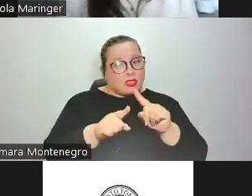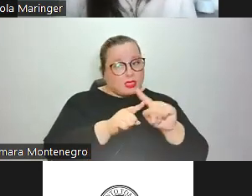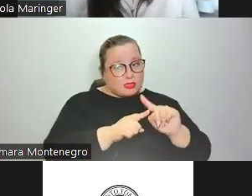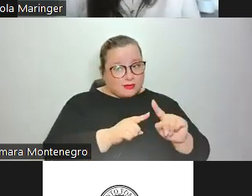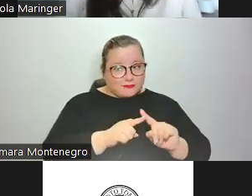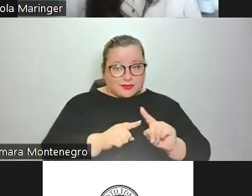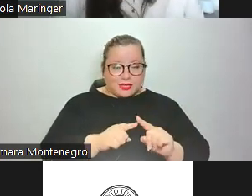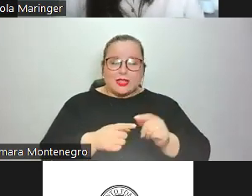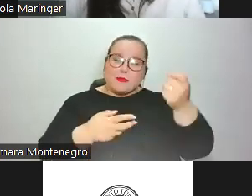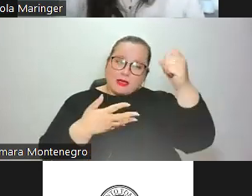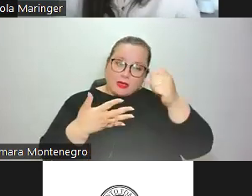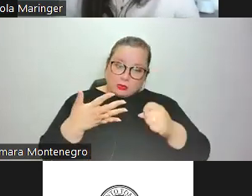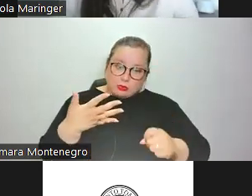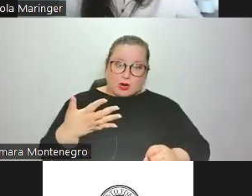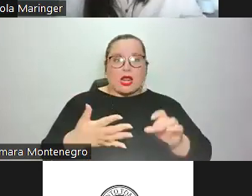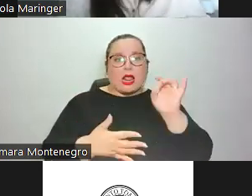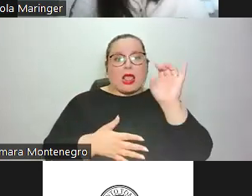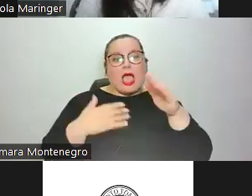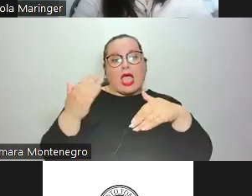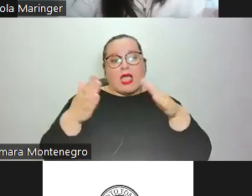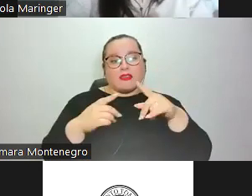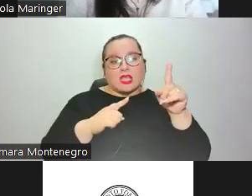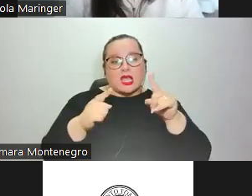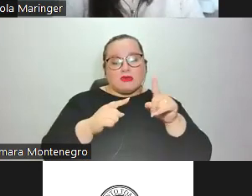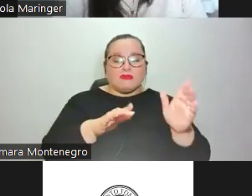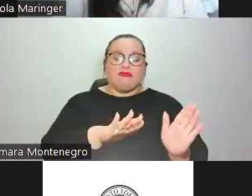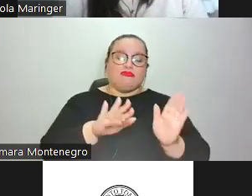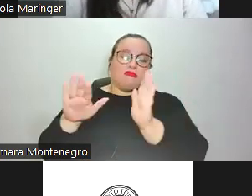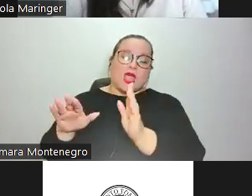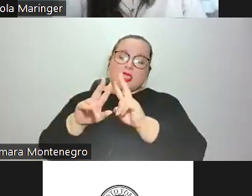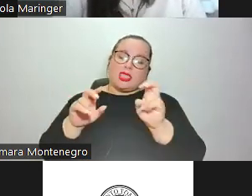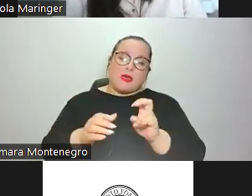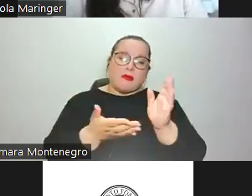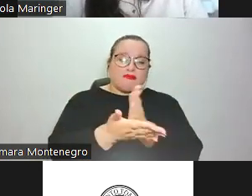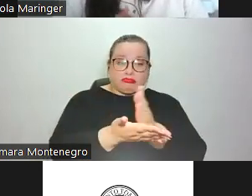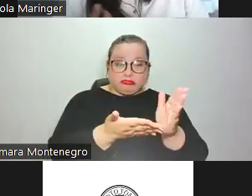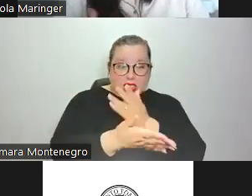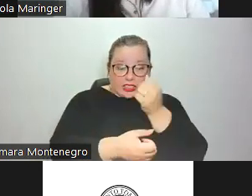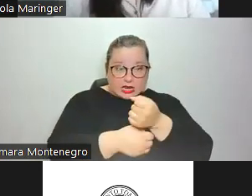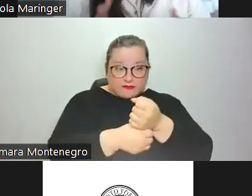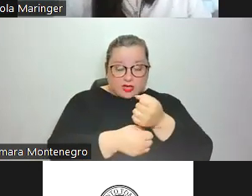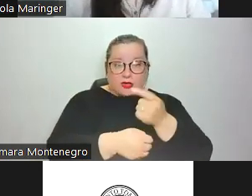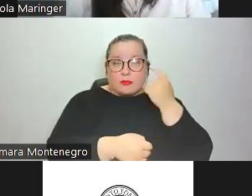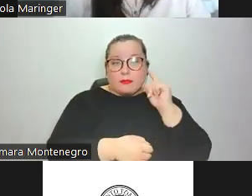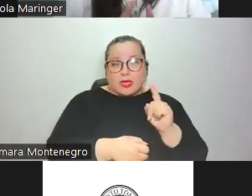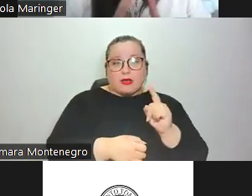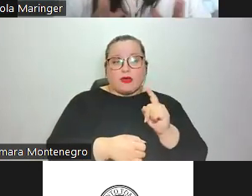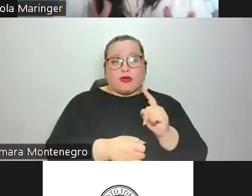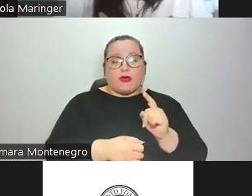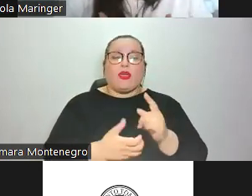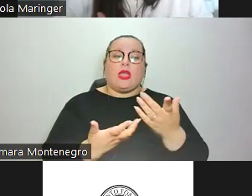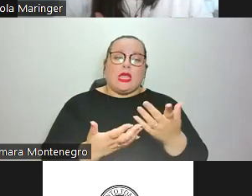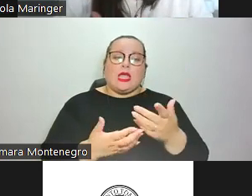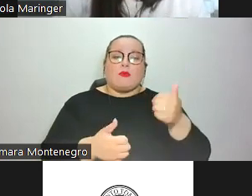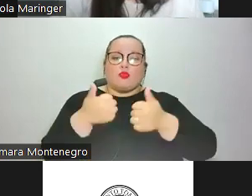para evaluar. Cada vez hay algunas que se han dejado ocupar en el ámbito de la selección, pero por ejemplo el DISC se ocupa bastante, que es una